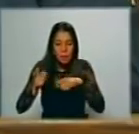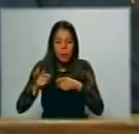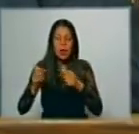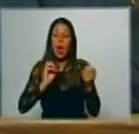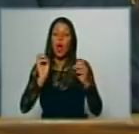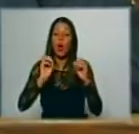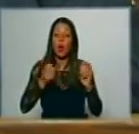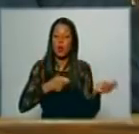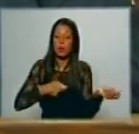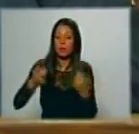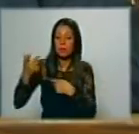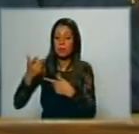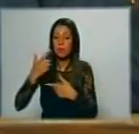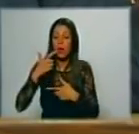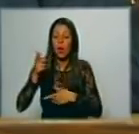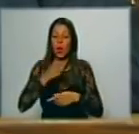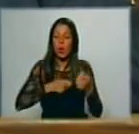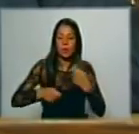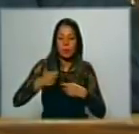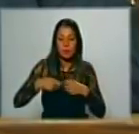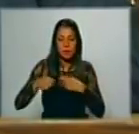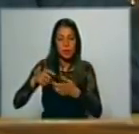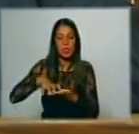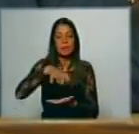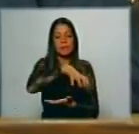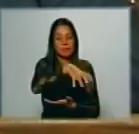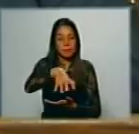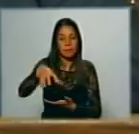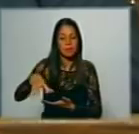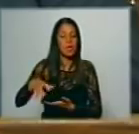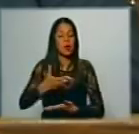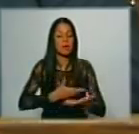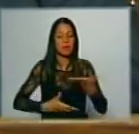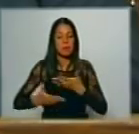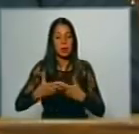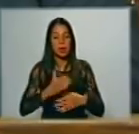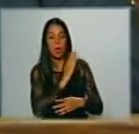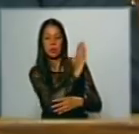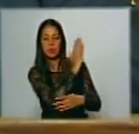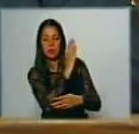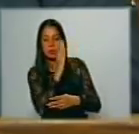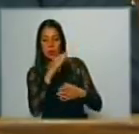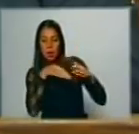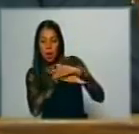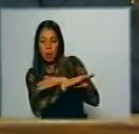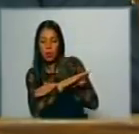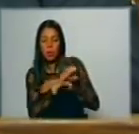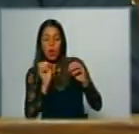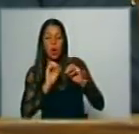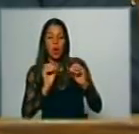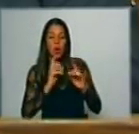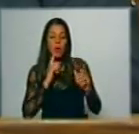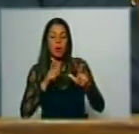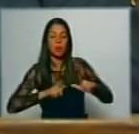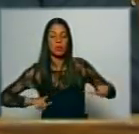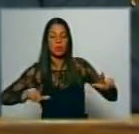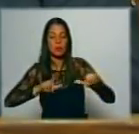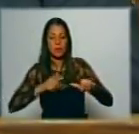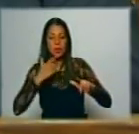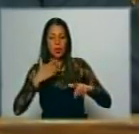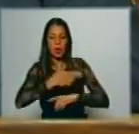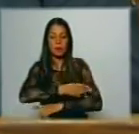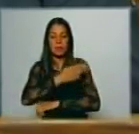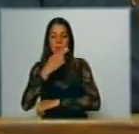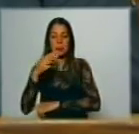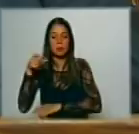importación, distribución, comercialización, almacenamiento, acopio, recintos aduanales